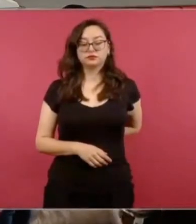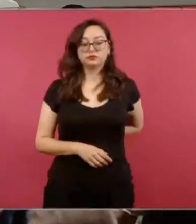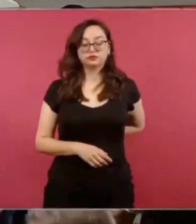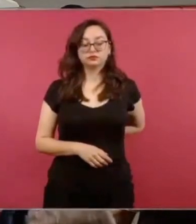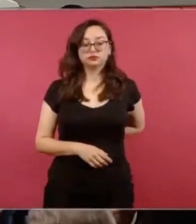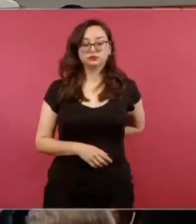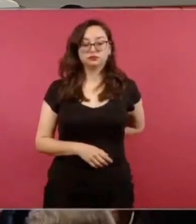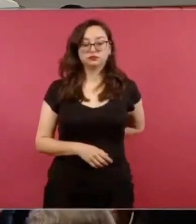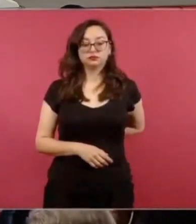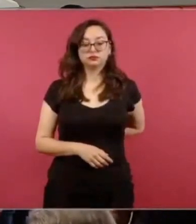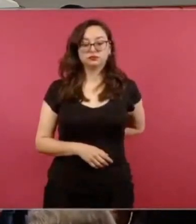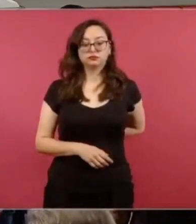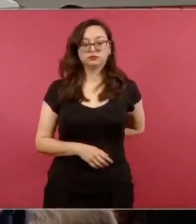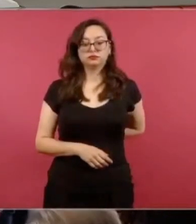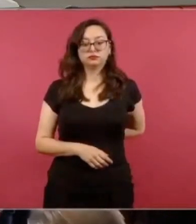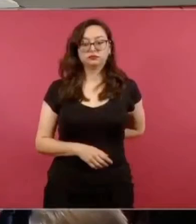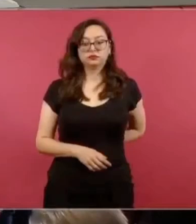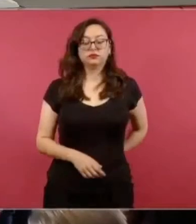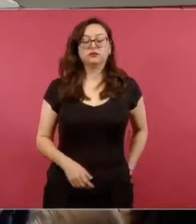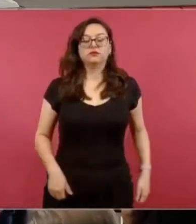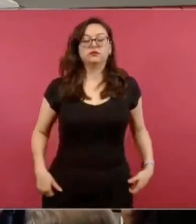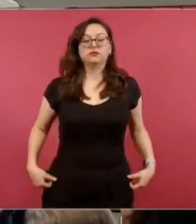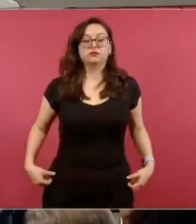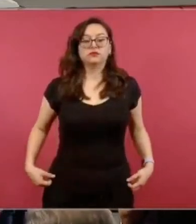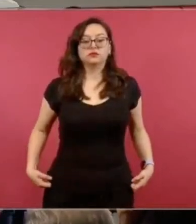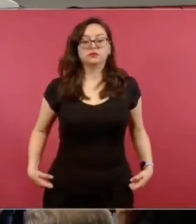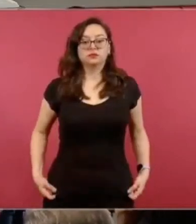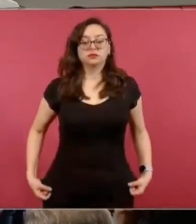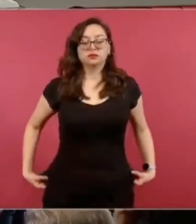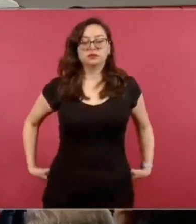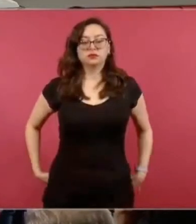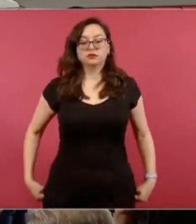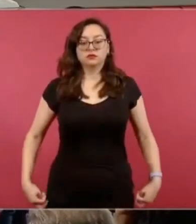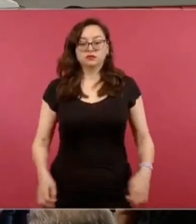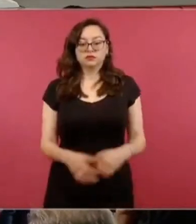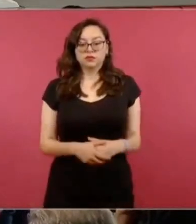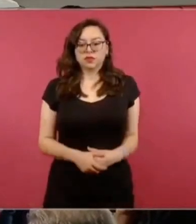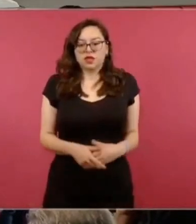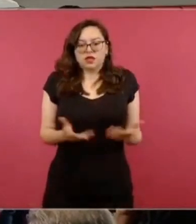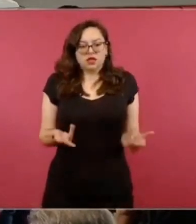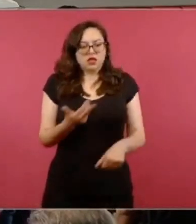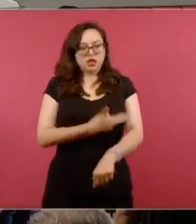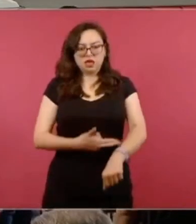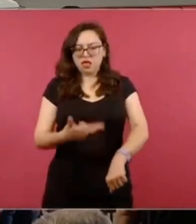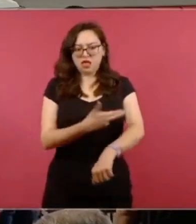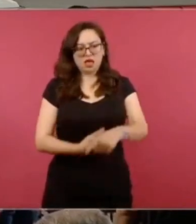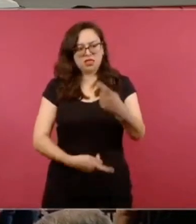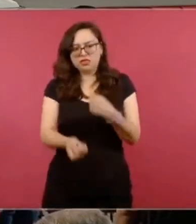abril otras 10. Eso es, pues ya se aprobaron.